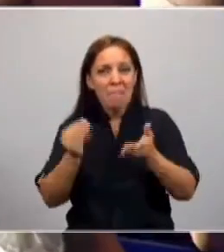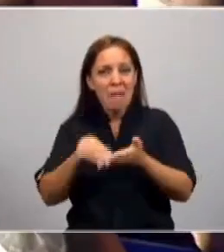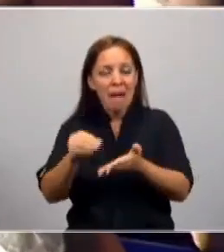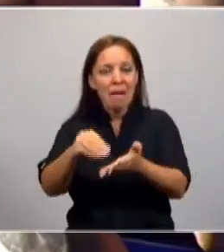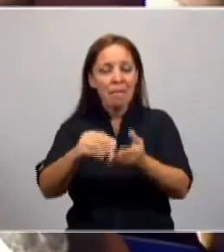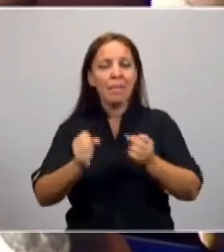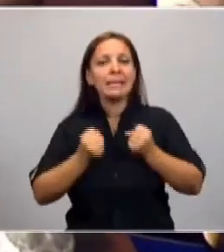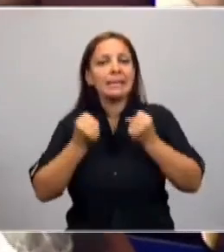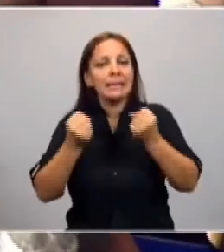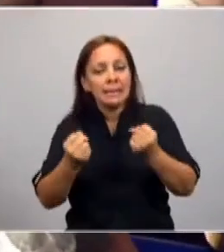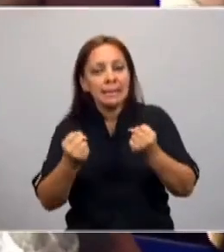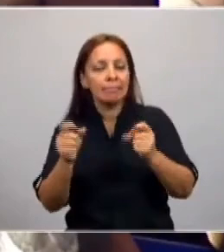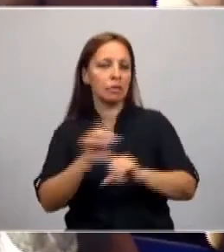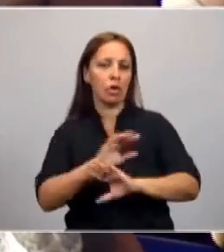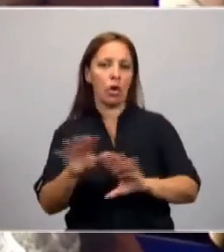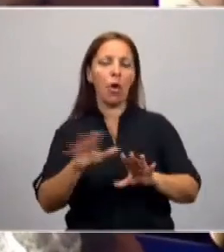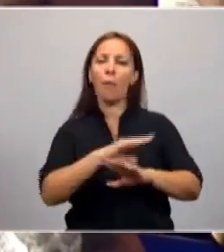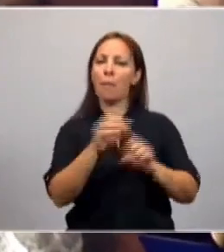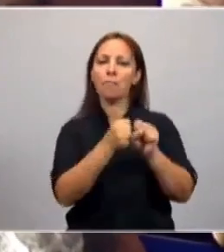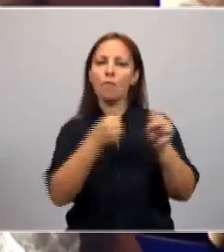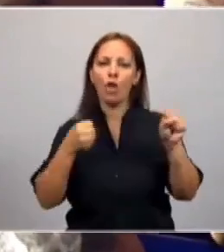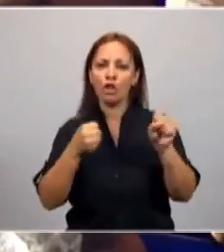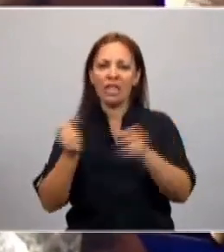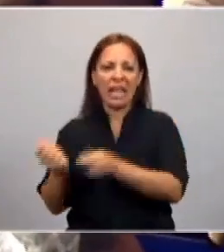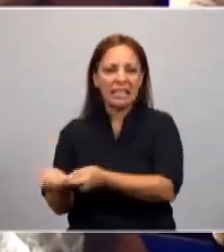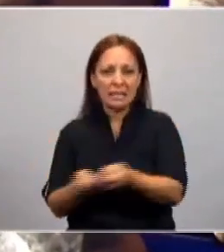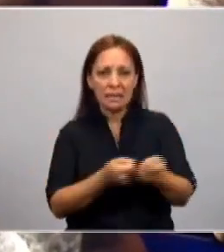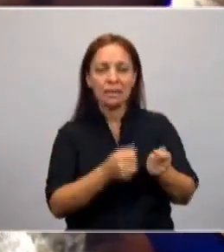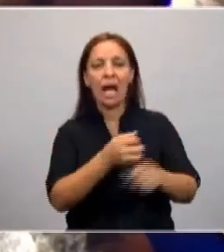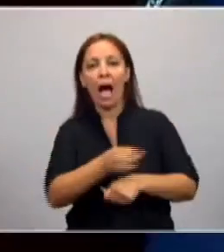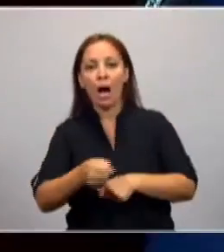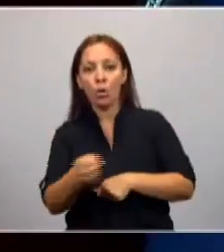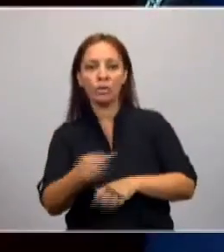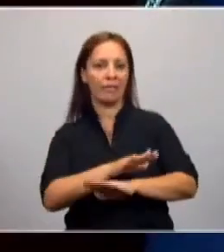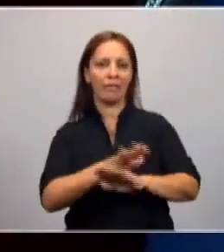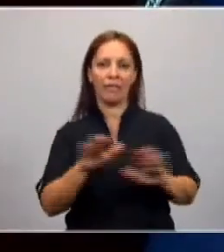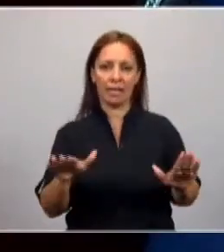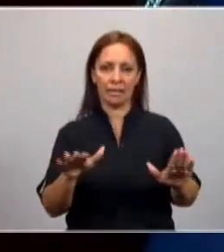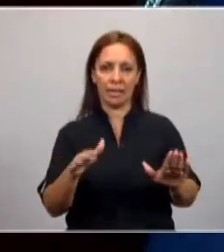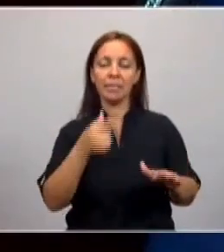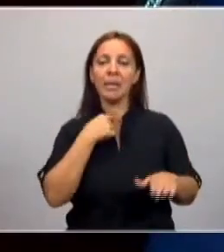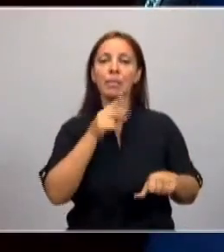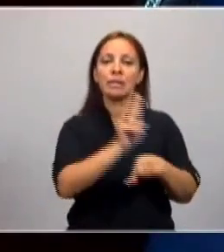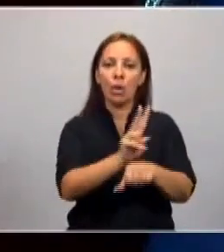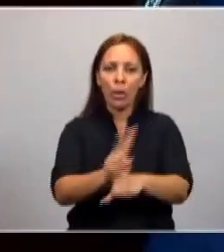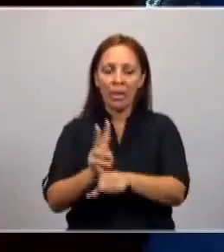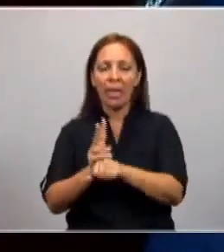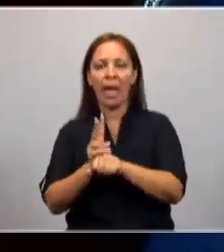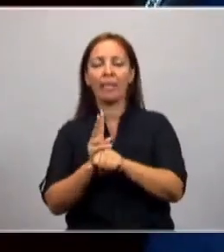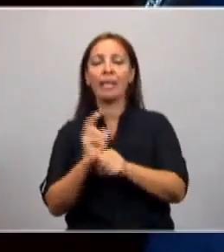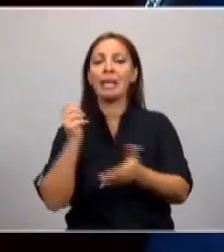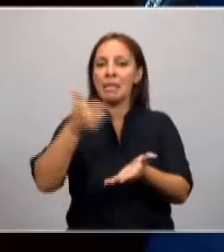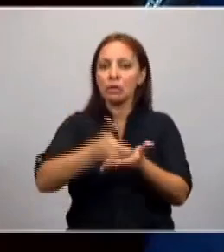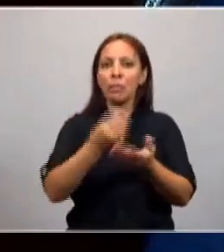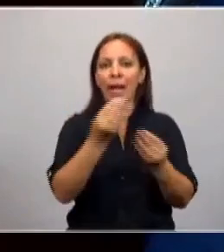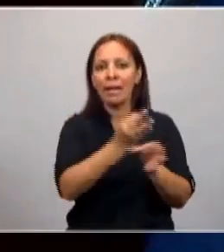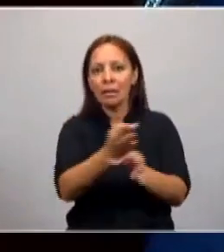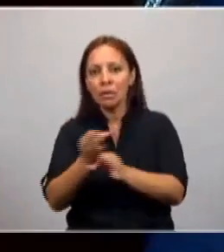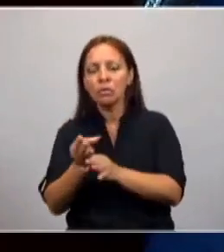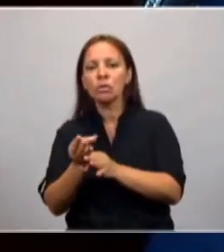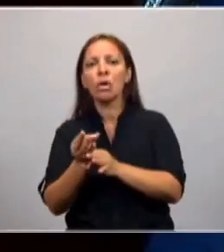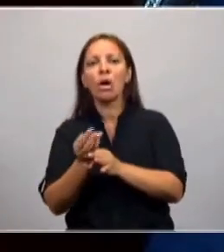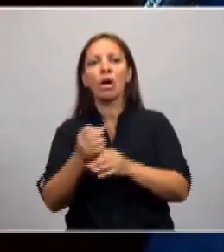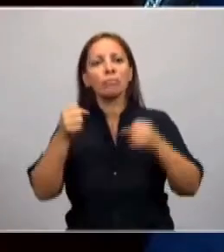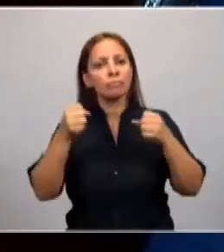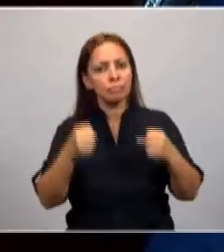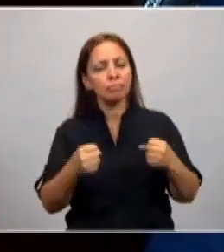sacrificios. No queremos motosierra ni ajuste, queremos más inversión para seguridad, para salud, para educación. Austeridad para